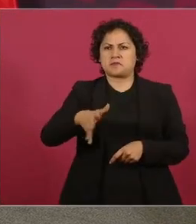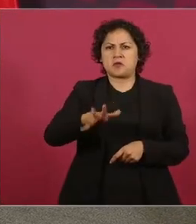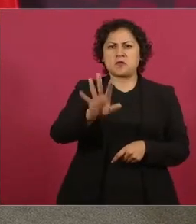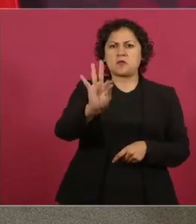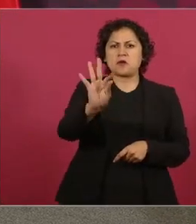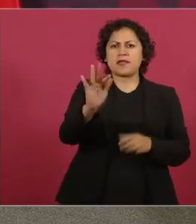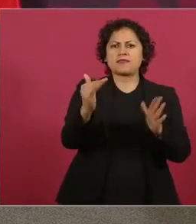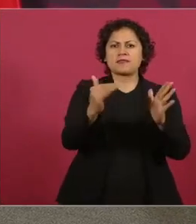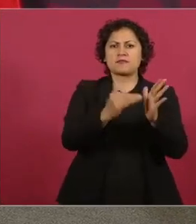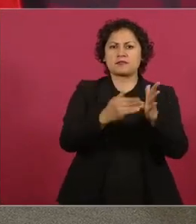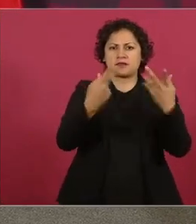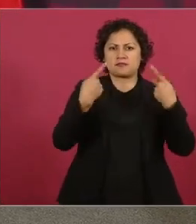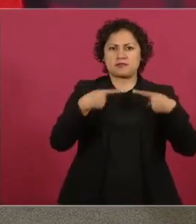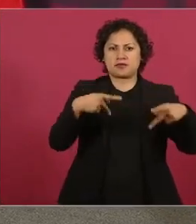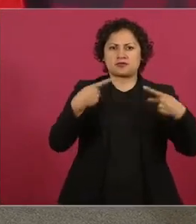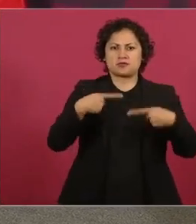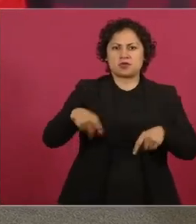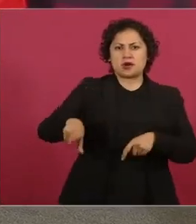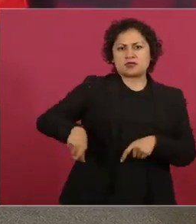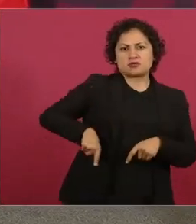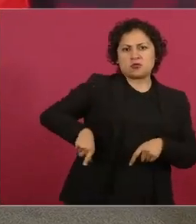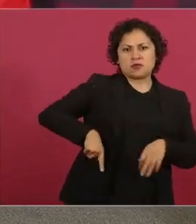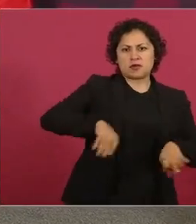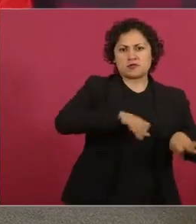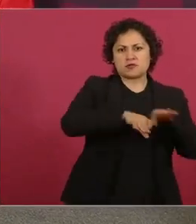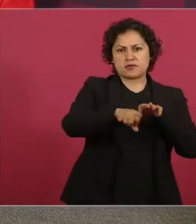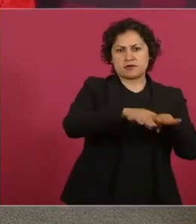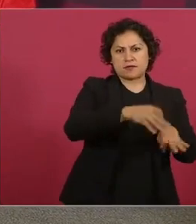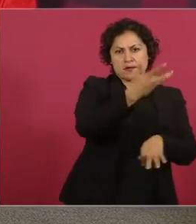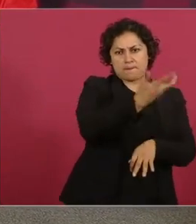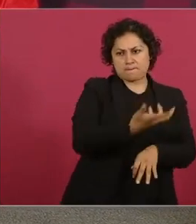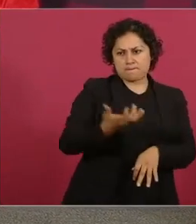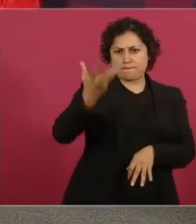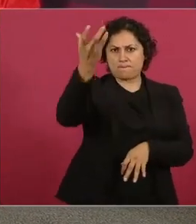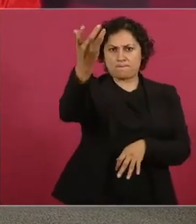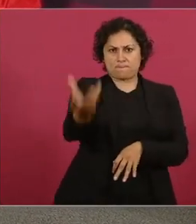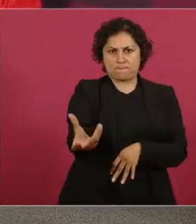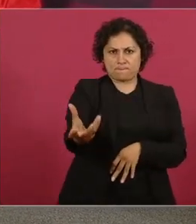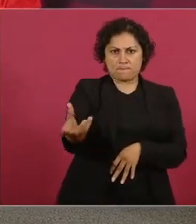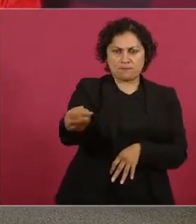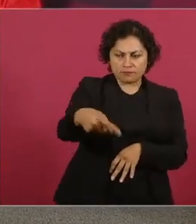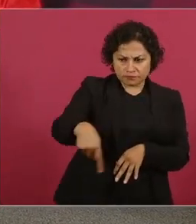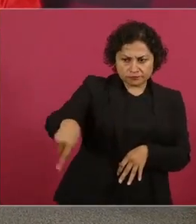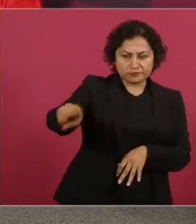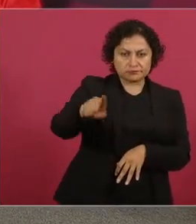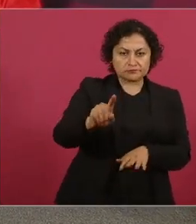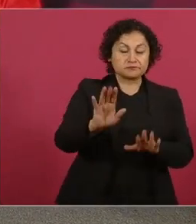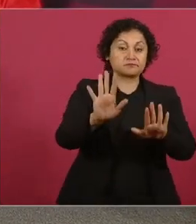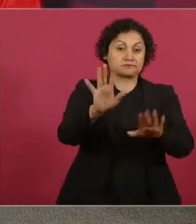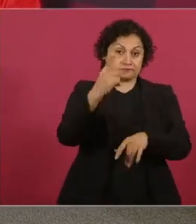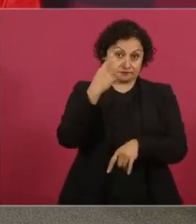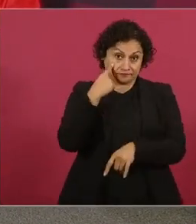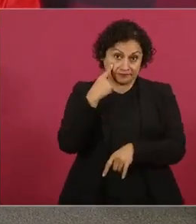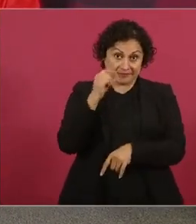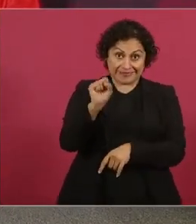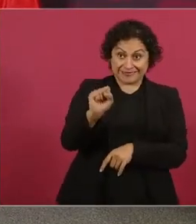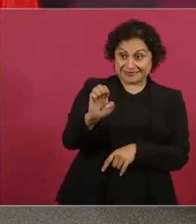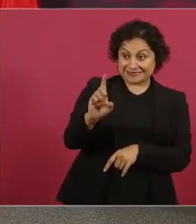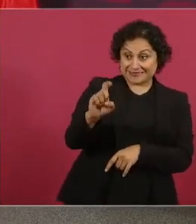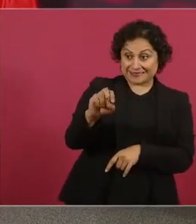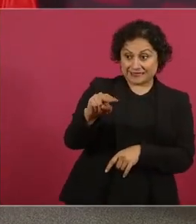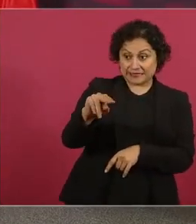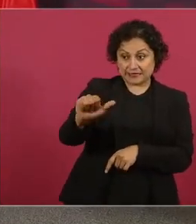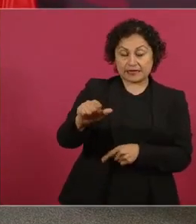servidores públicos, solo de Defensa, Marina y Guardia Nacional,